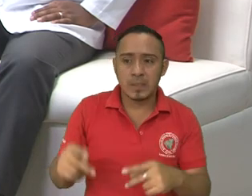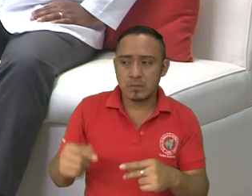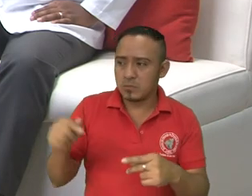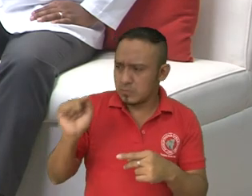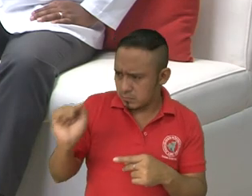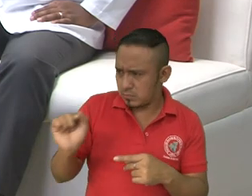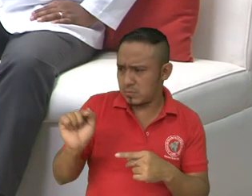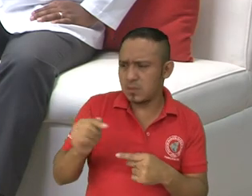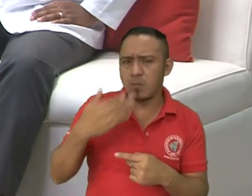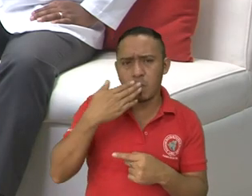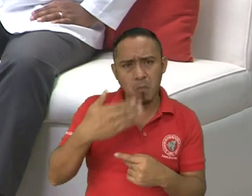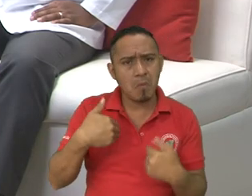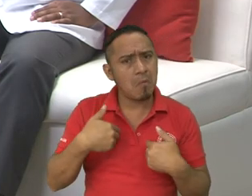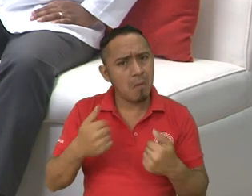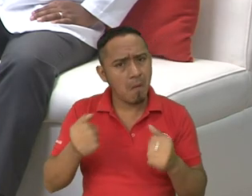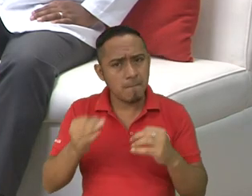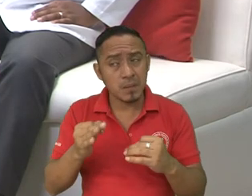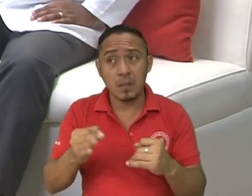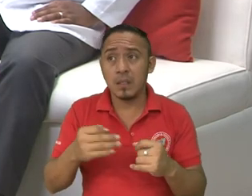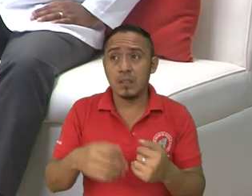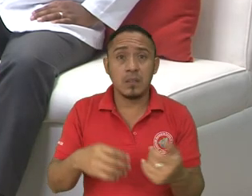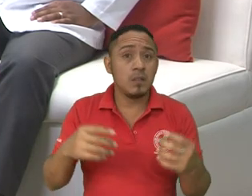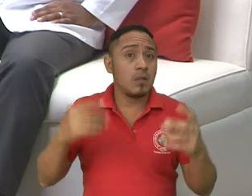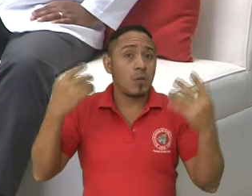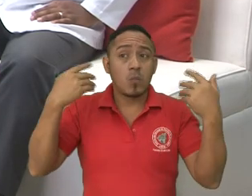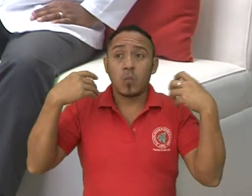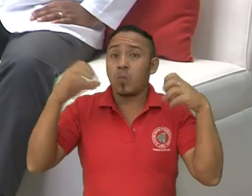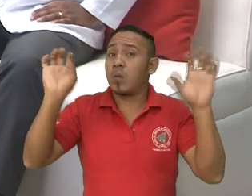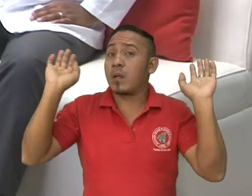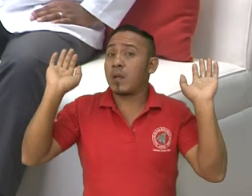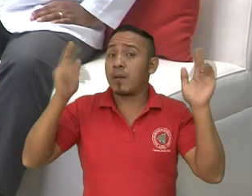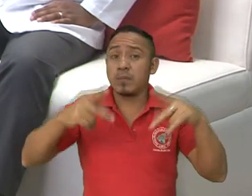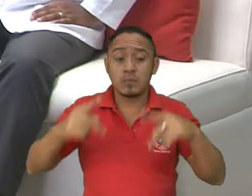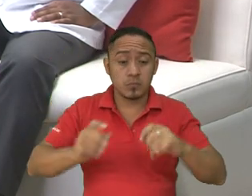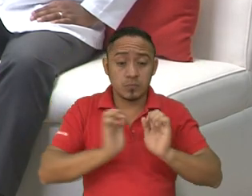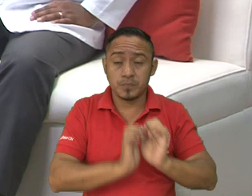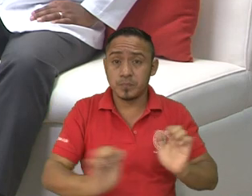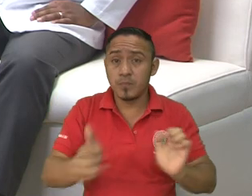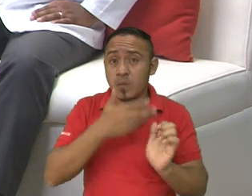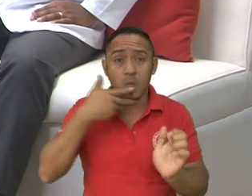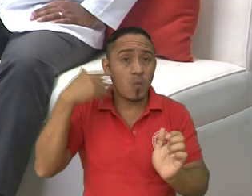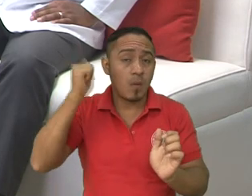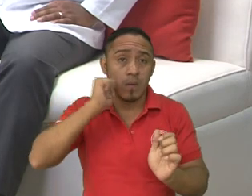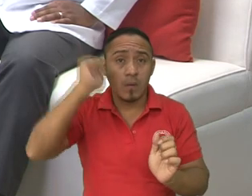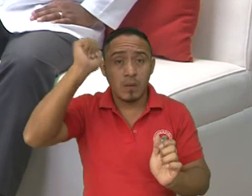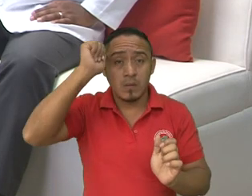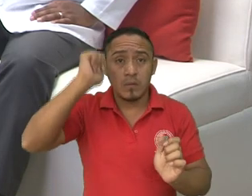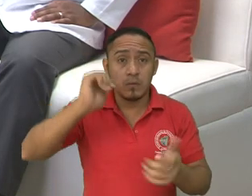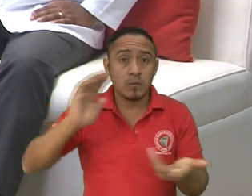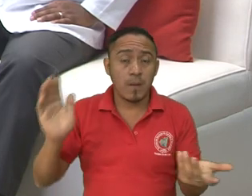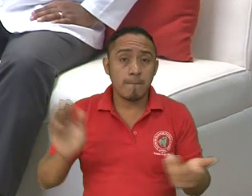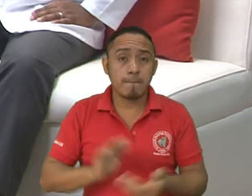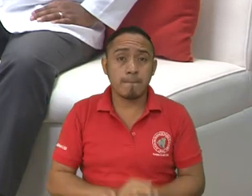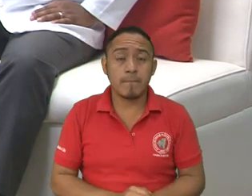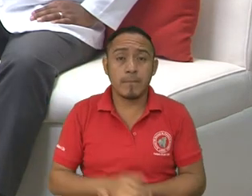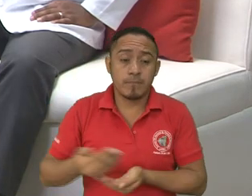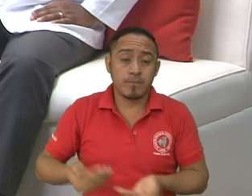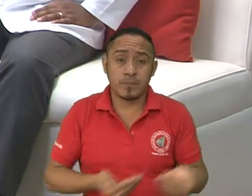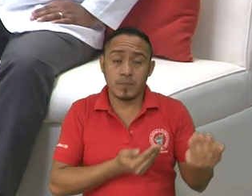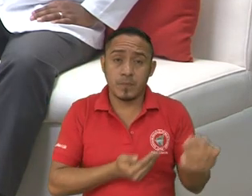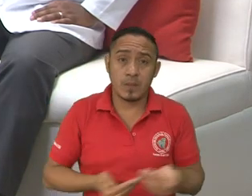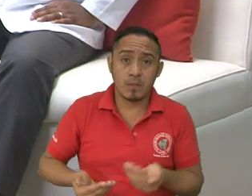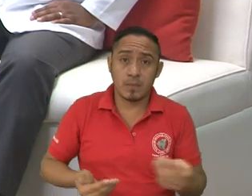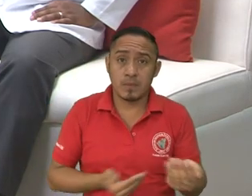sanas. O sea, a cualquiera. Así a niños, es. Jóvenes, adultos, los bebés